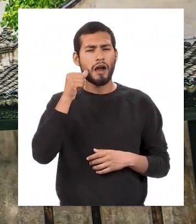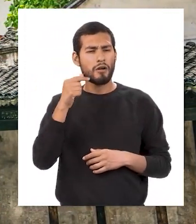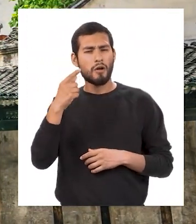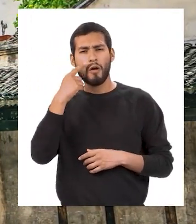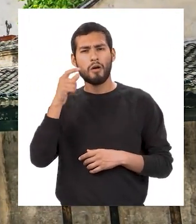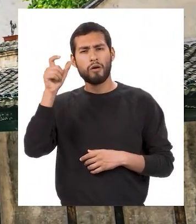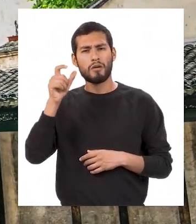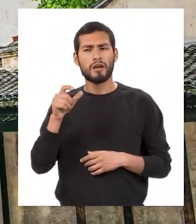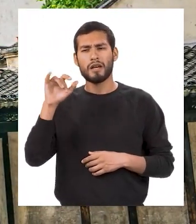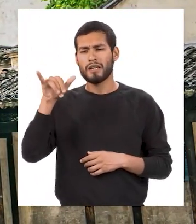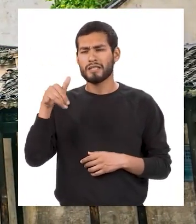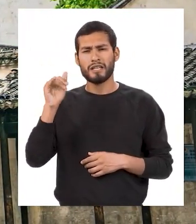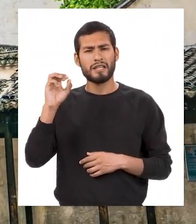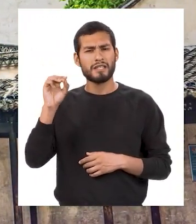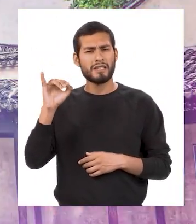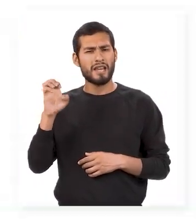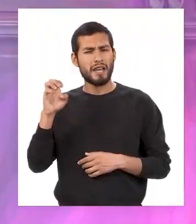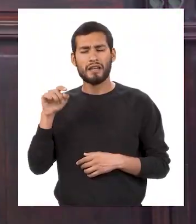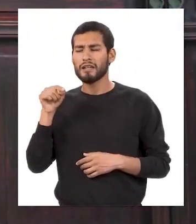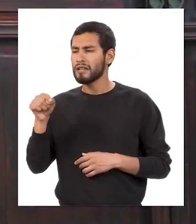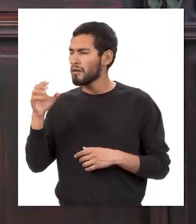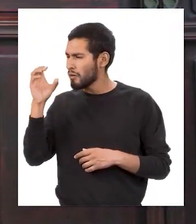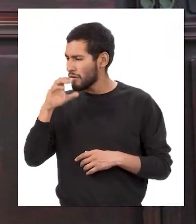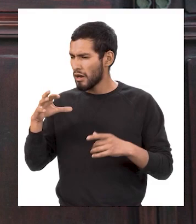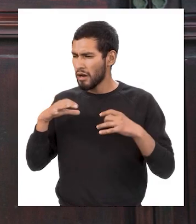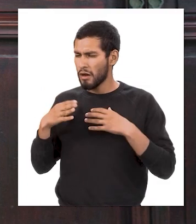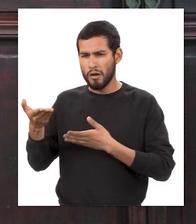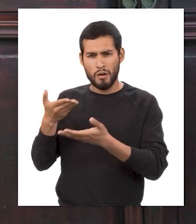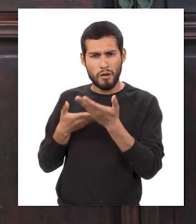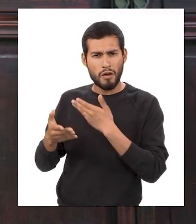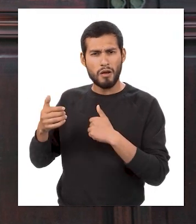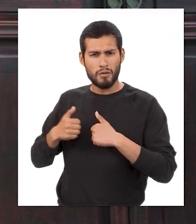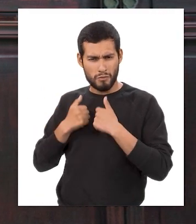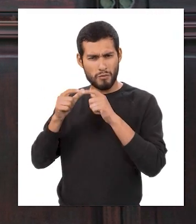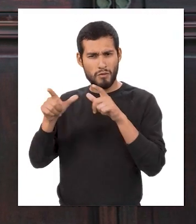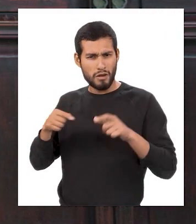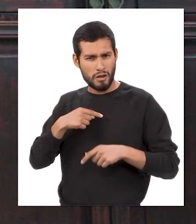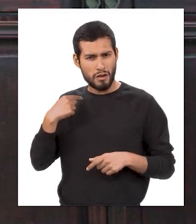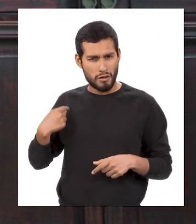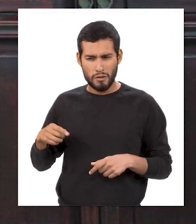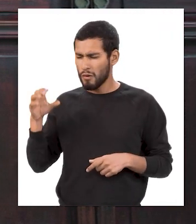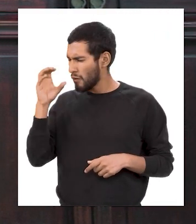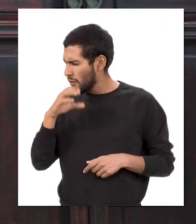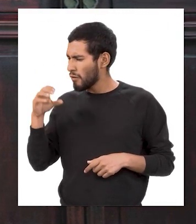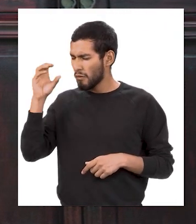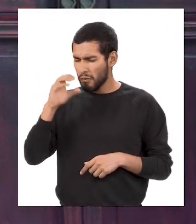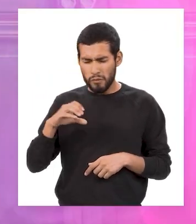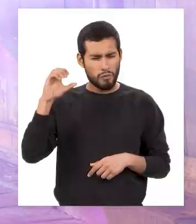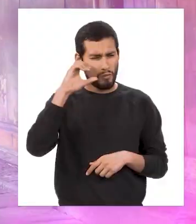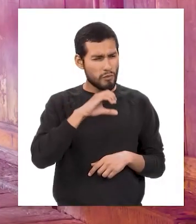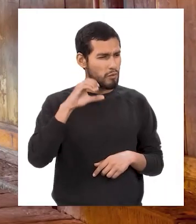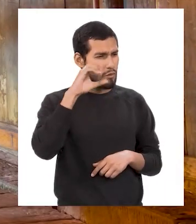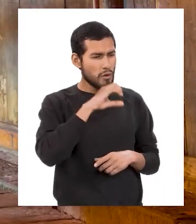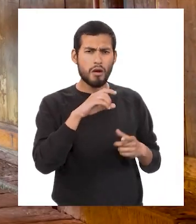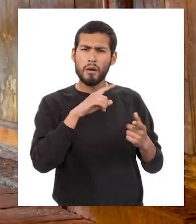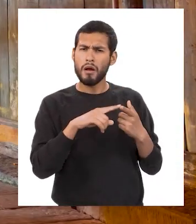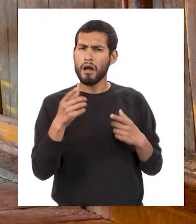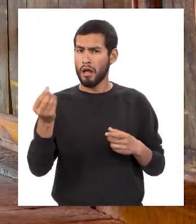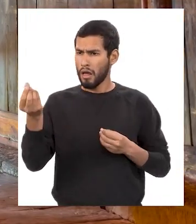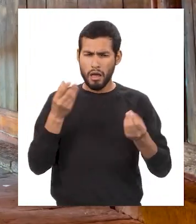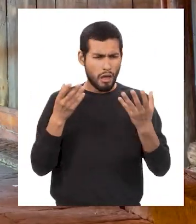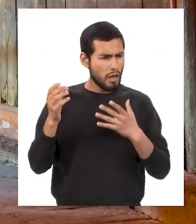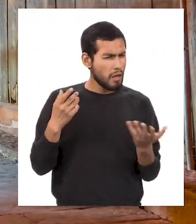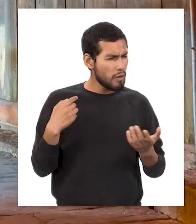pariente de Aouda, que era el señor Ye Ye, un comerciante rico que debía vivir ahí. Pero finalmente